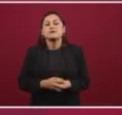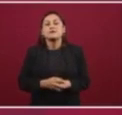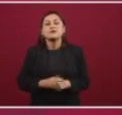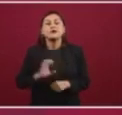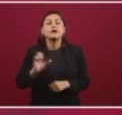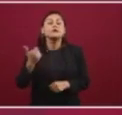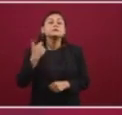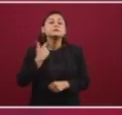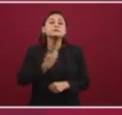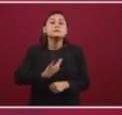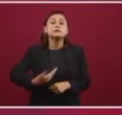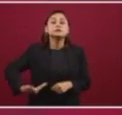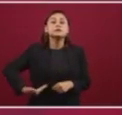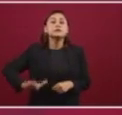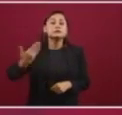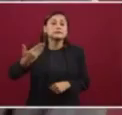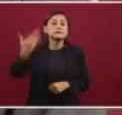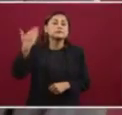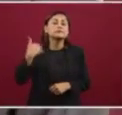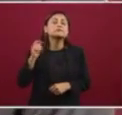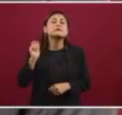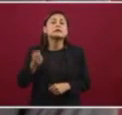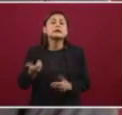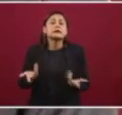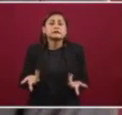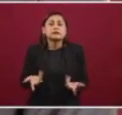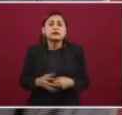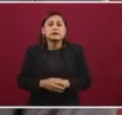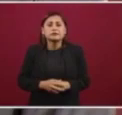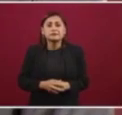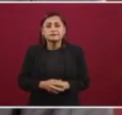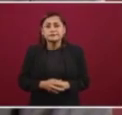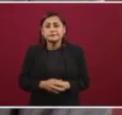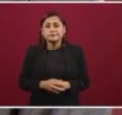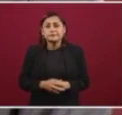presidentes de antes? Pues sí,